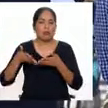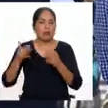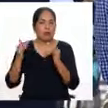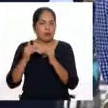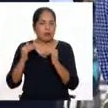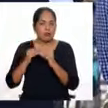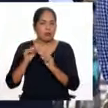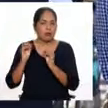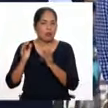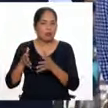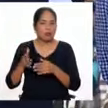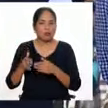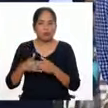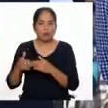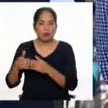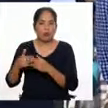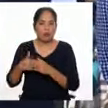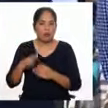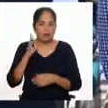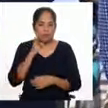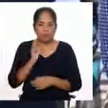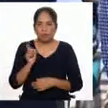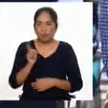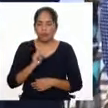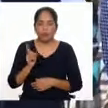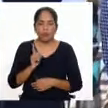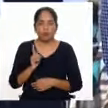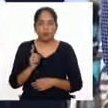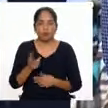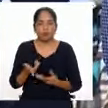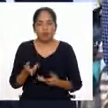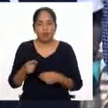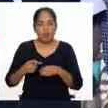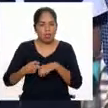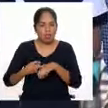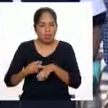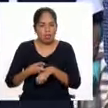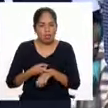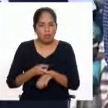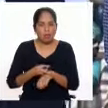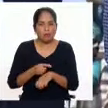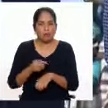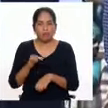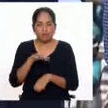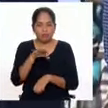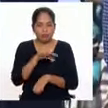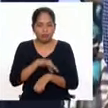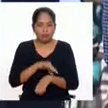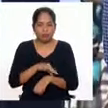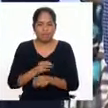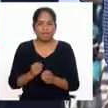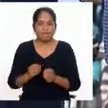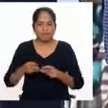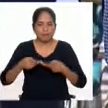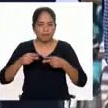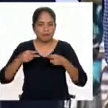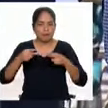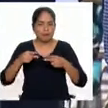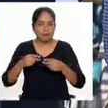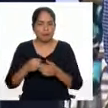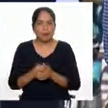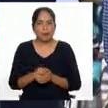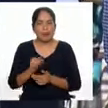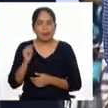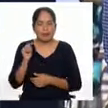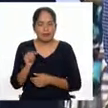o cercana a las viviendas, allí donde las larvas están, con las larvas del dengue